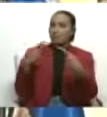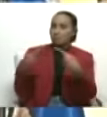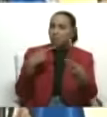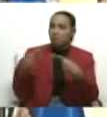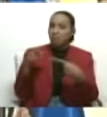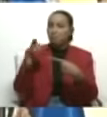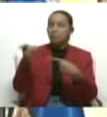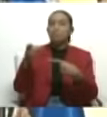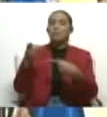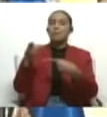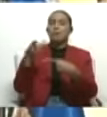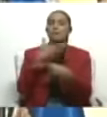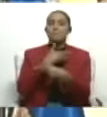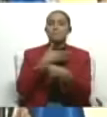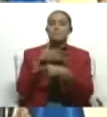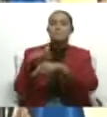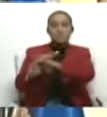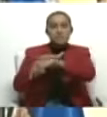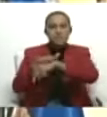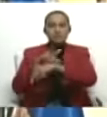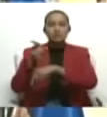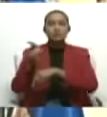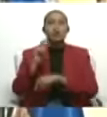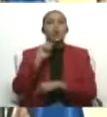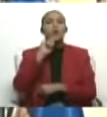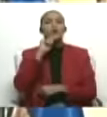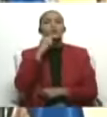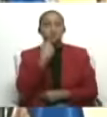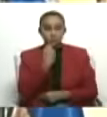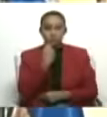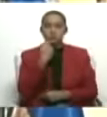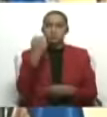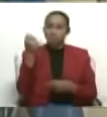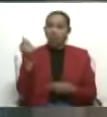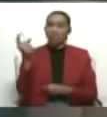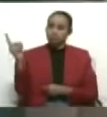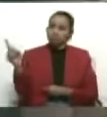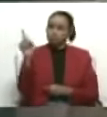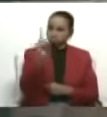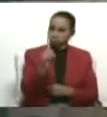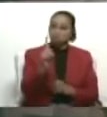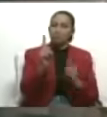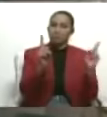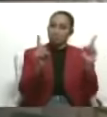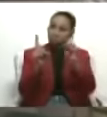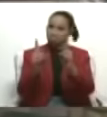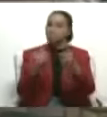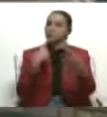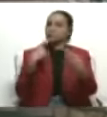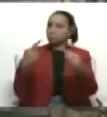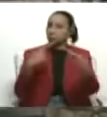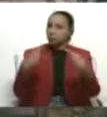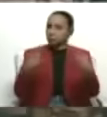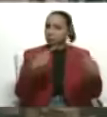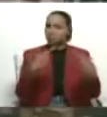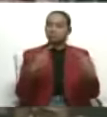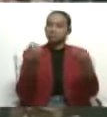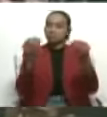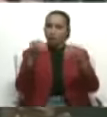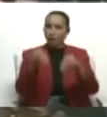Se celebró la reunión de ministros de asuntos exteriores, se está preparando la reunión de dos presidentes,